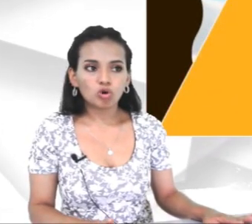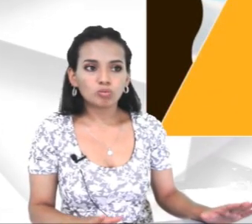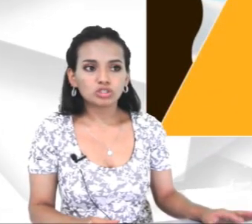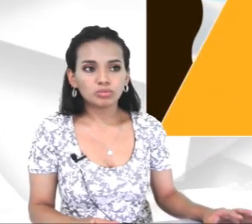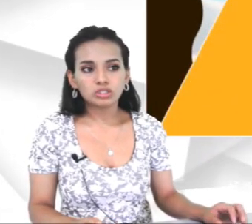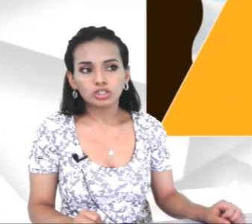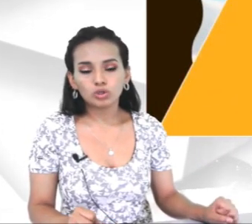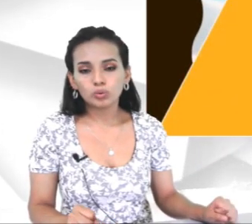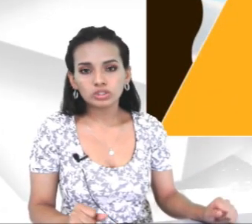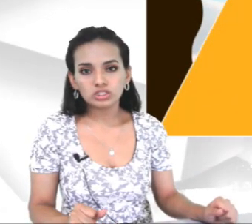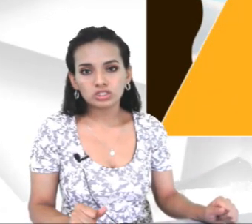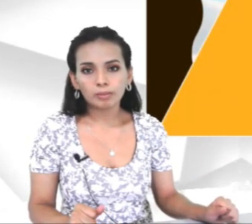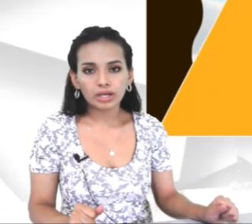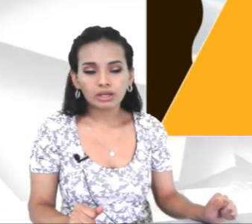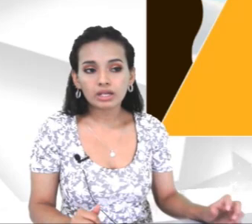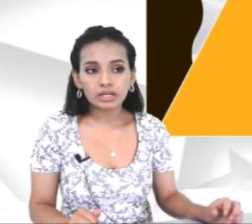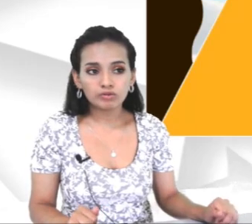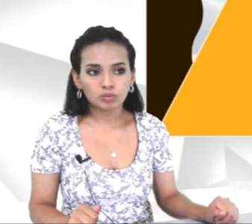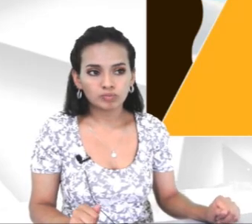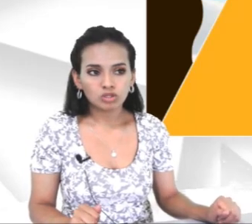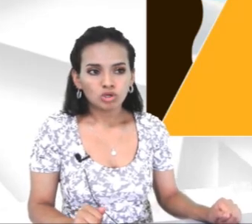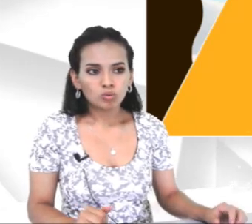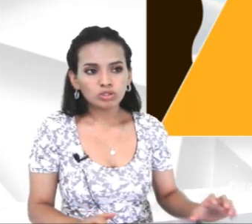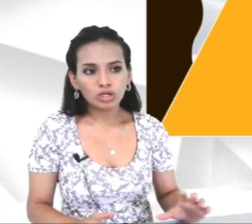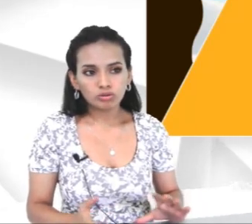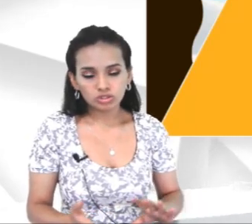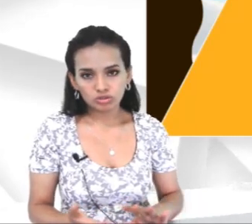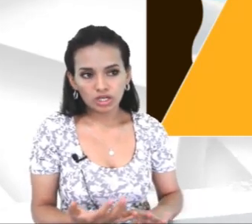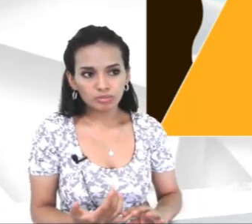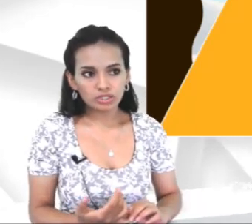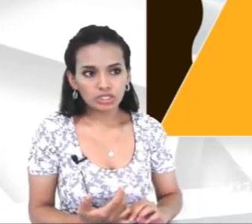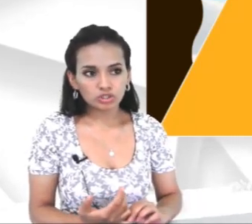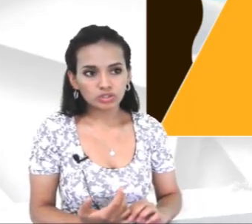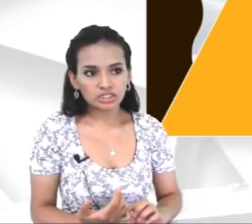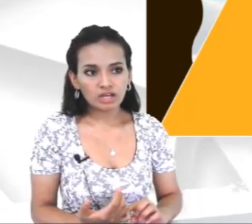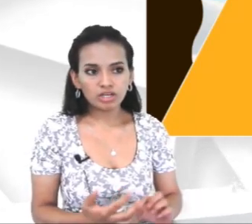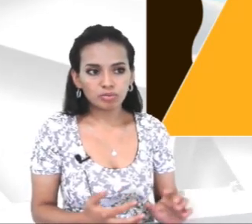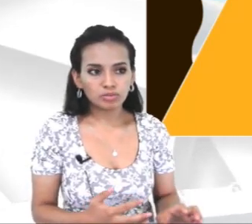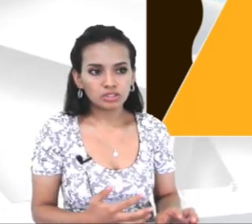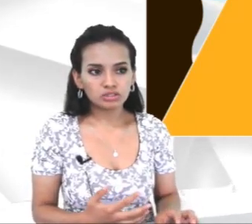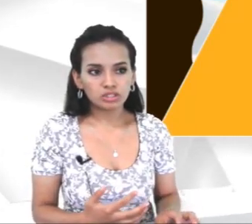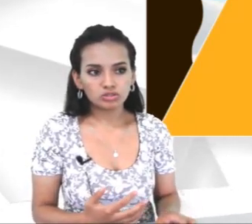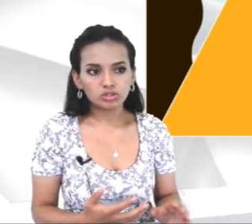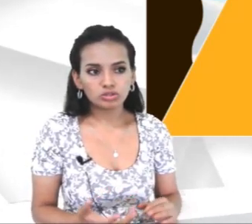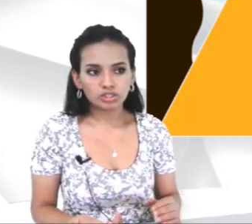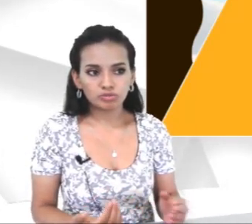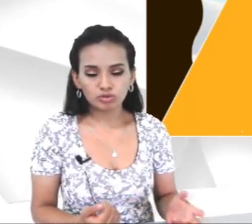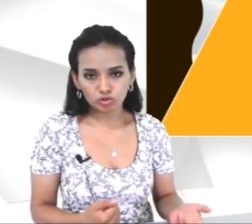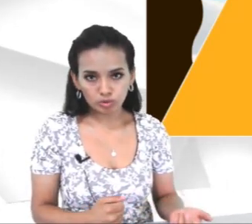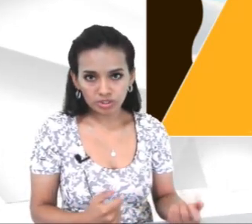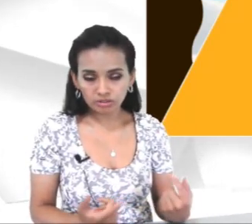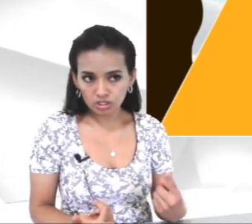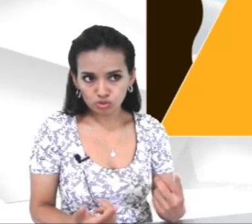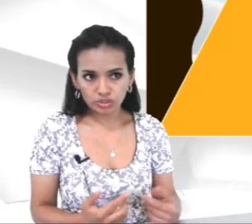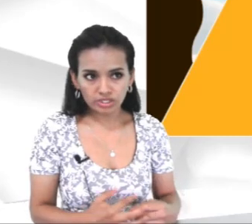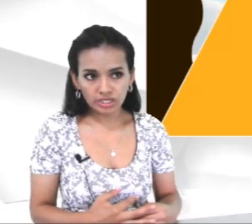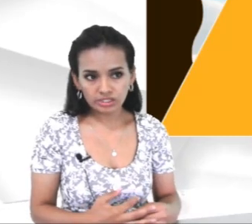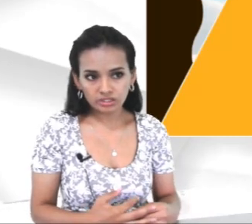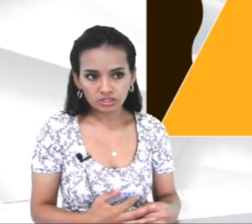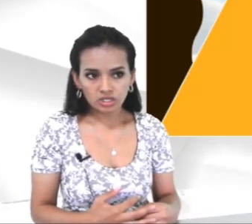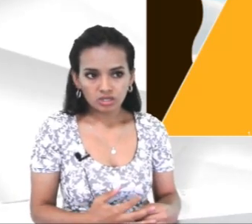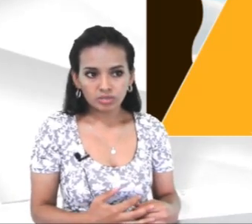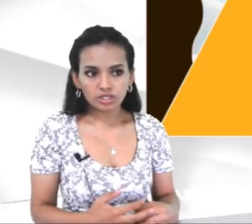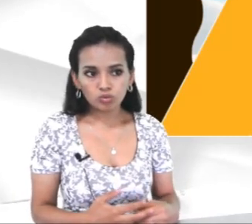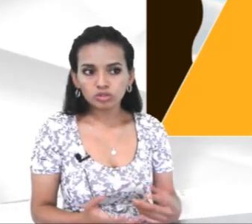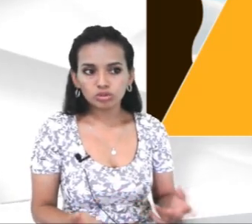imagen de cómo se mantiene un sistema en equilibrio cuando las condiciones ambientales son estables y permiten interacción de los serviu con su ambiente es una de